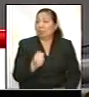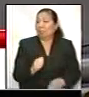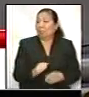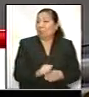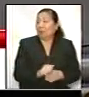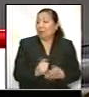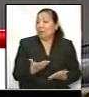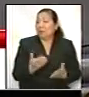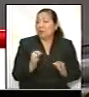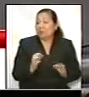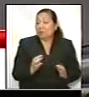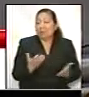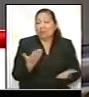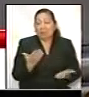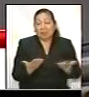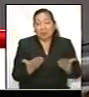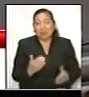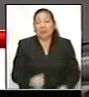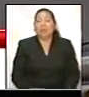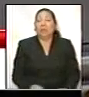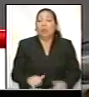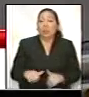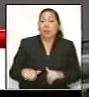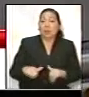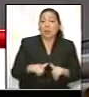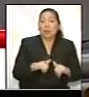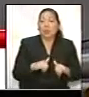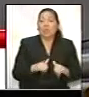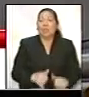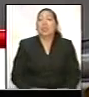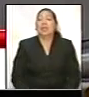prácticamente se hizo casi por unanimidad,